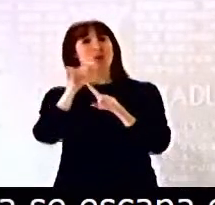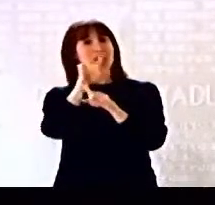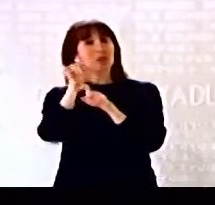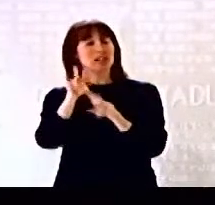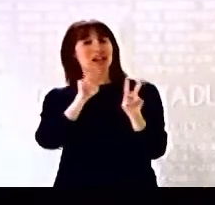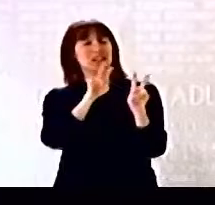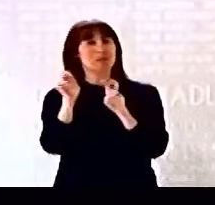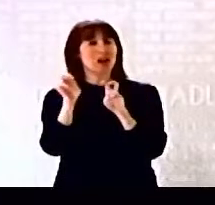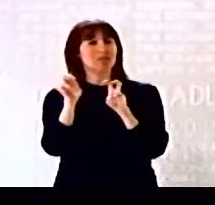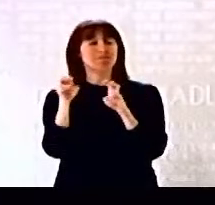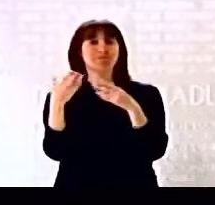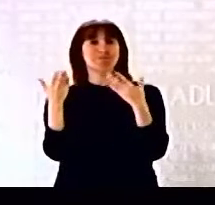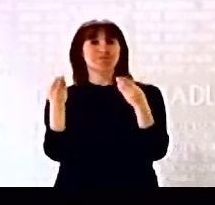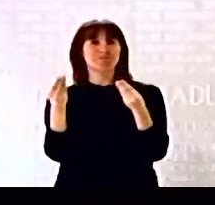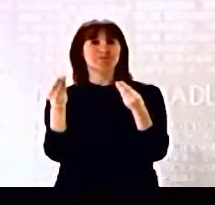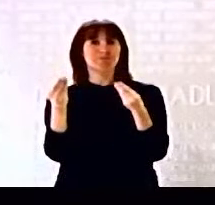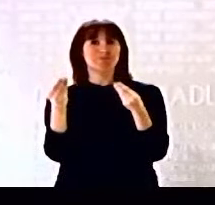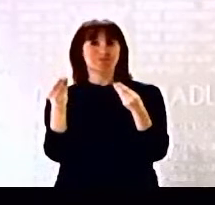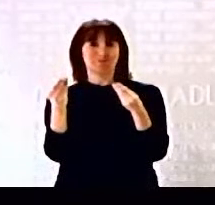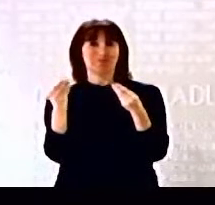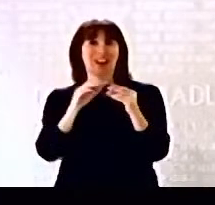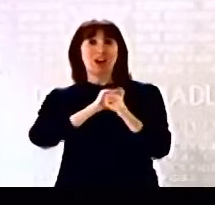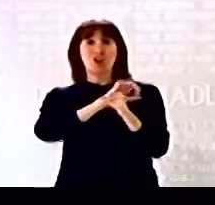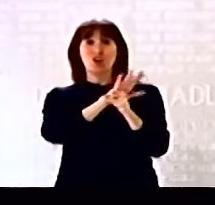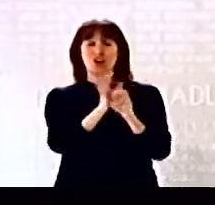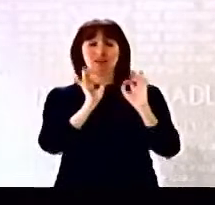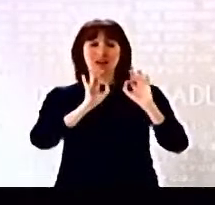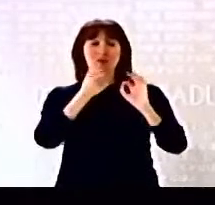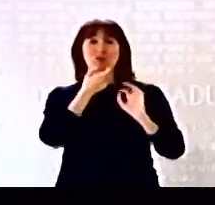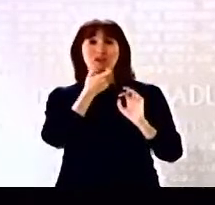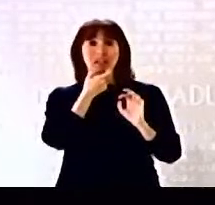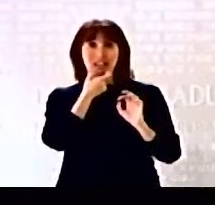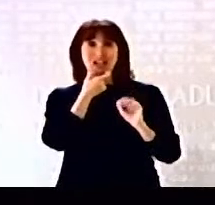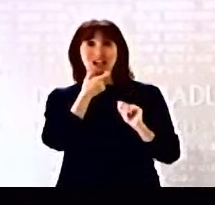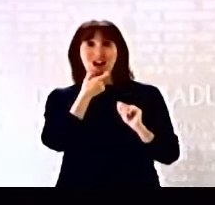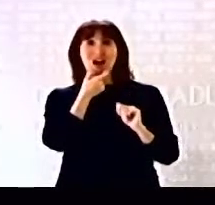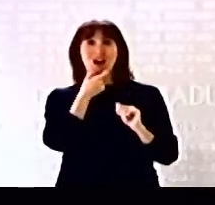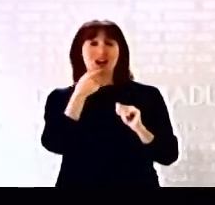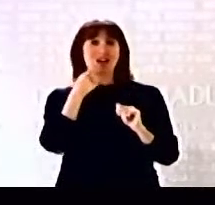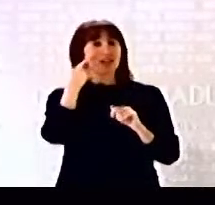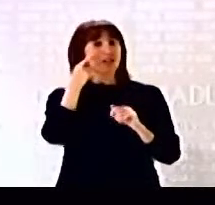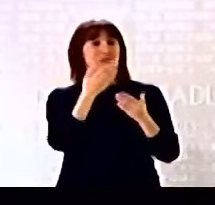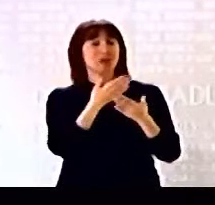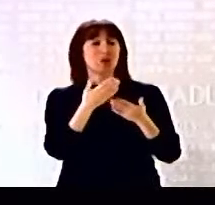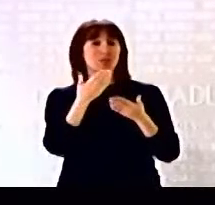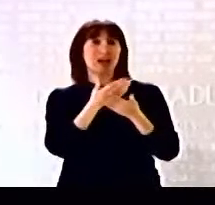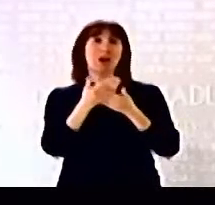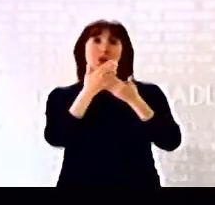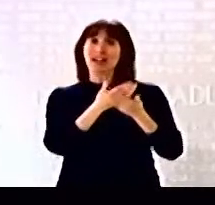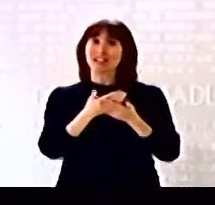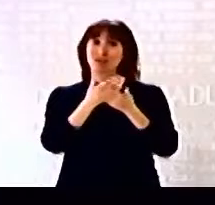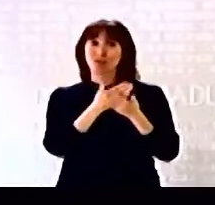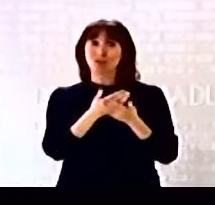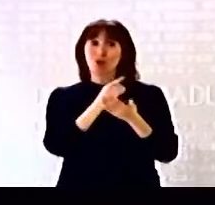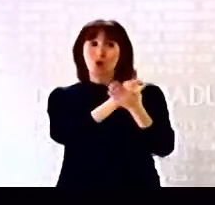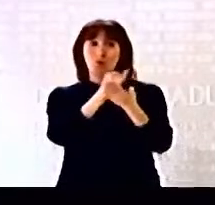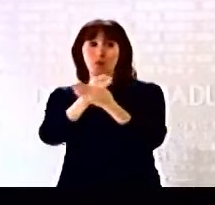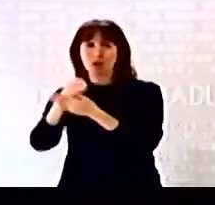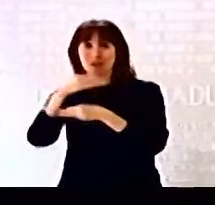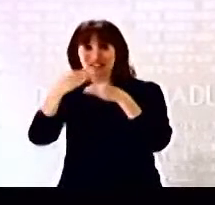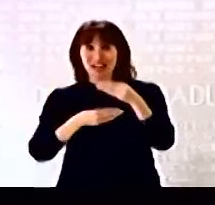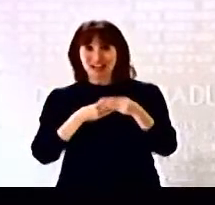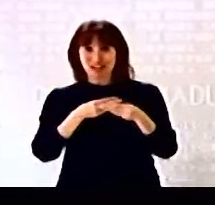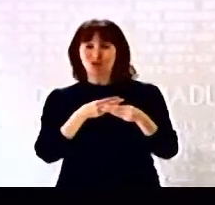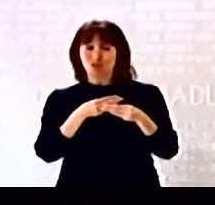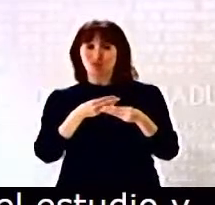acerca de la variante británica. Ha mencionado usted que se está haciendo ese estudio de un centenar de pruebas. ¿Se tienen